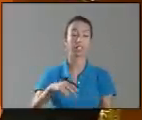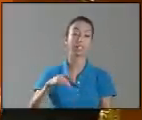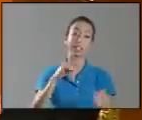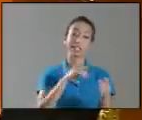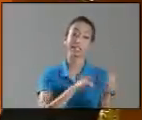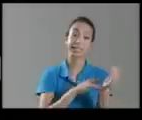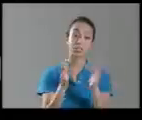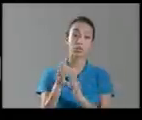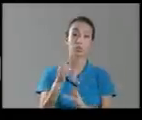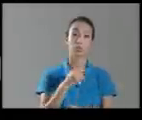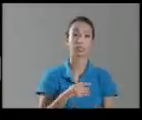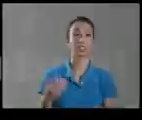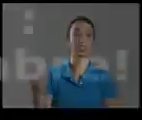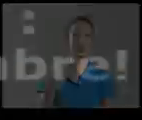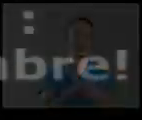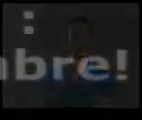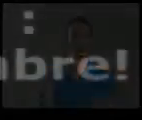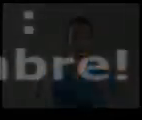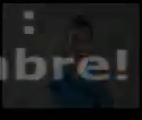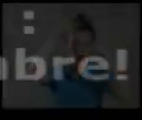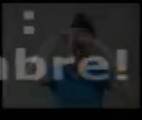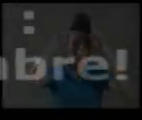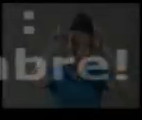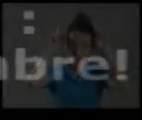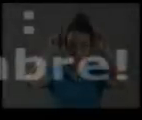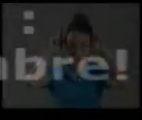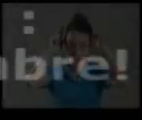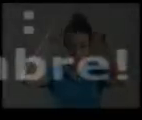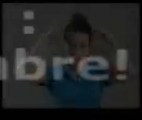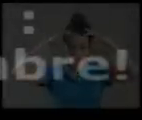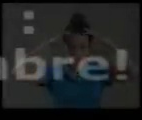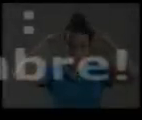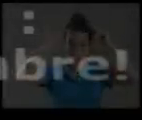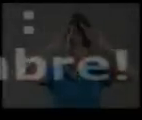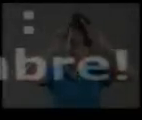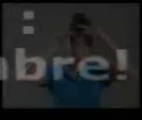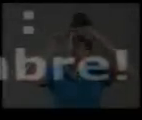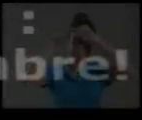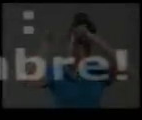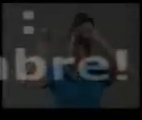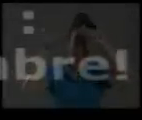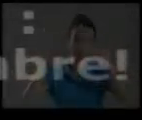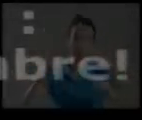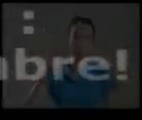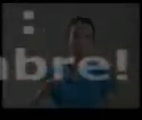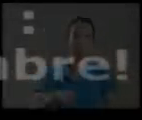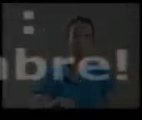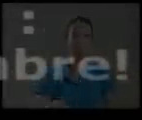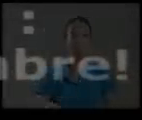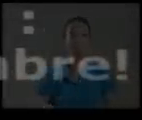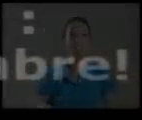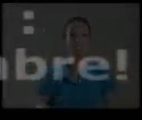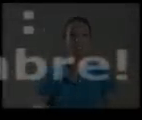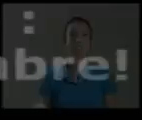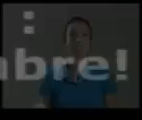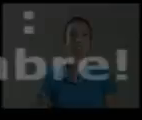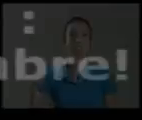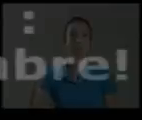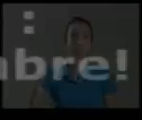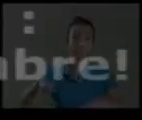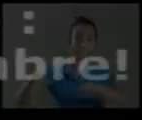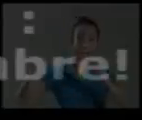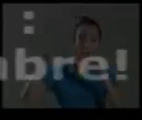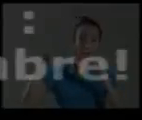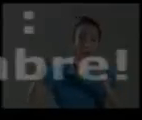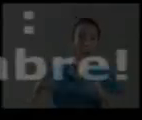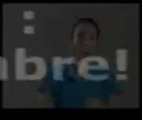San Juan 19:5, Jesús entonces salió fuera llevando la corona de espinas y el manto de púrpura, y Pilato les dijo: